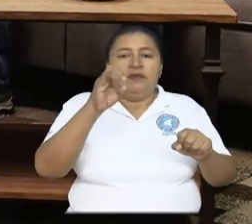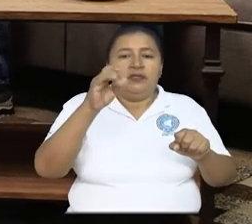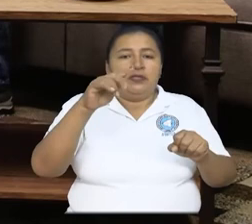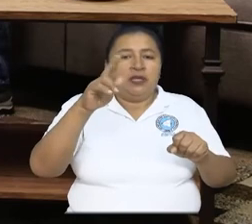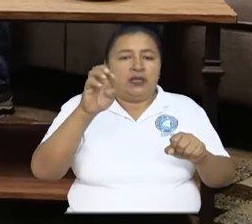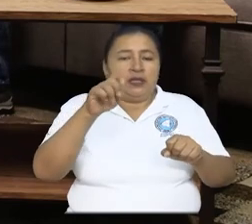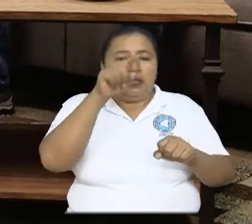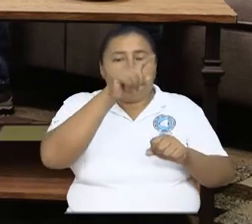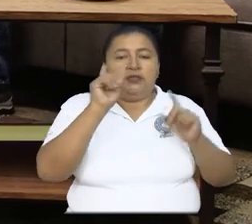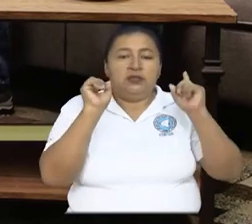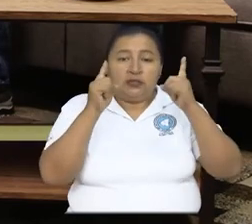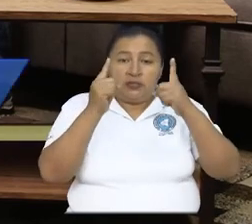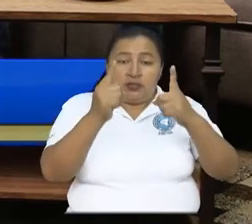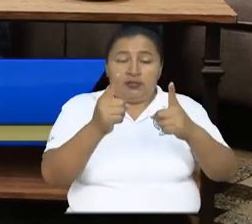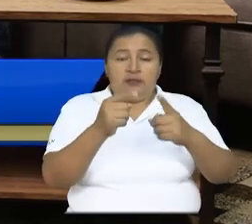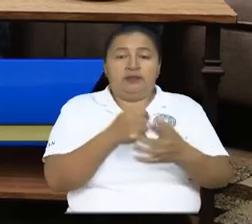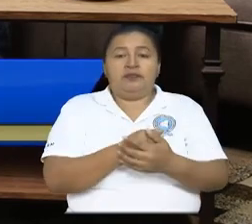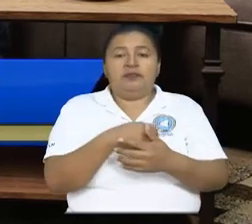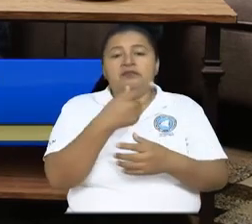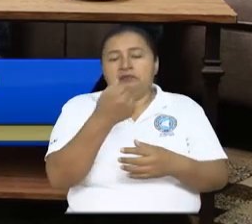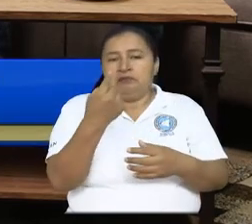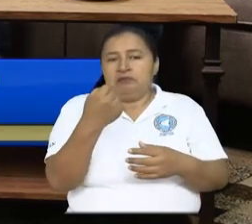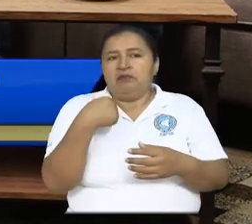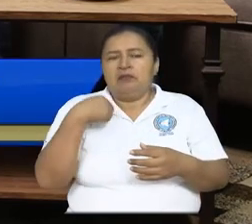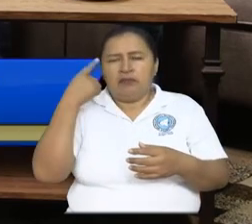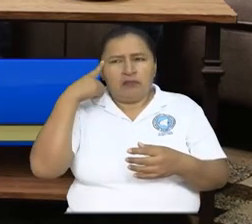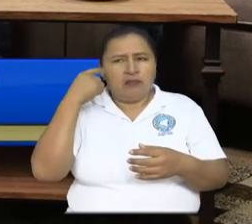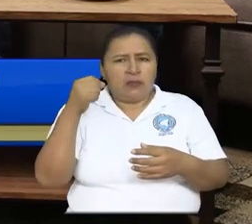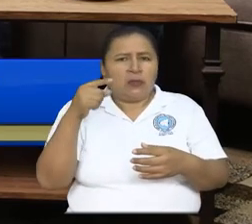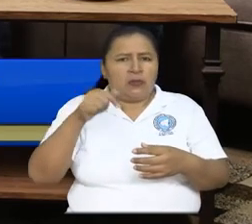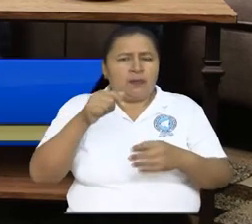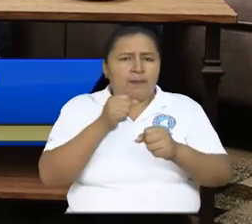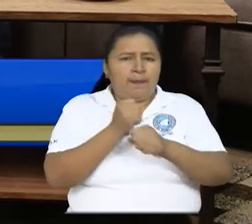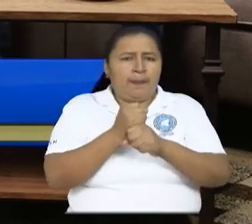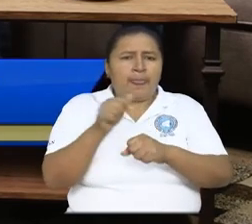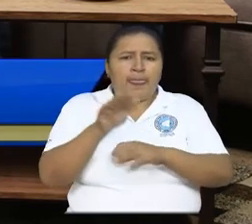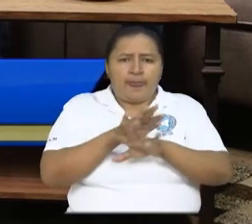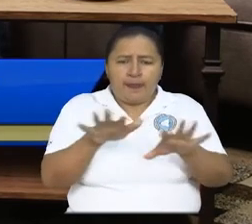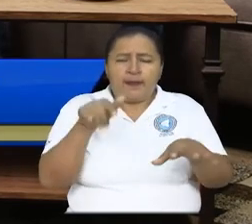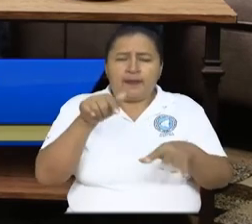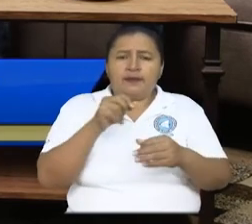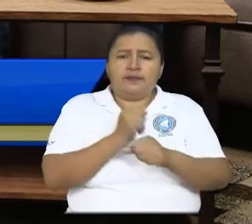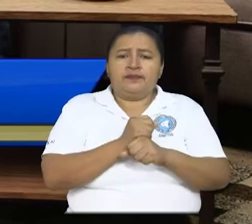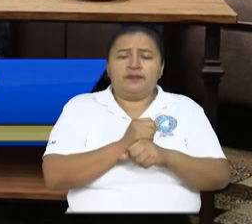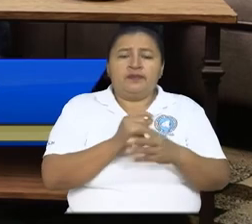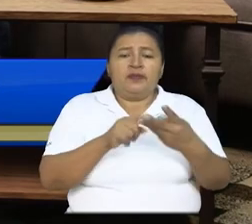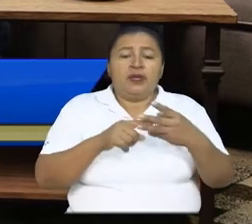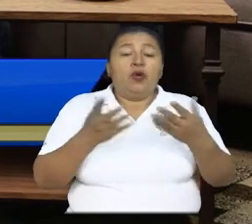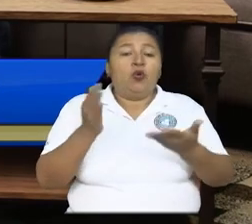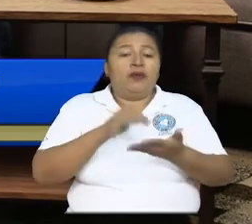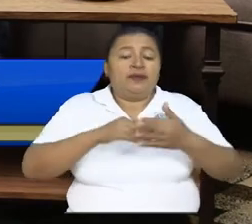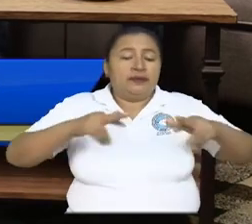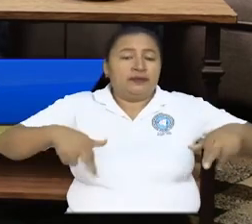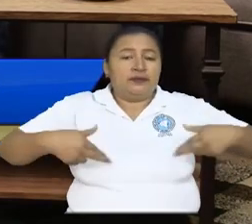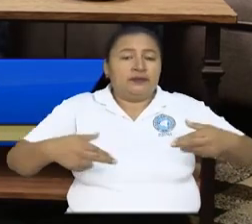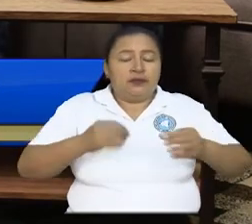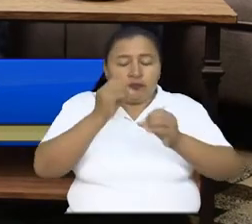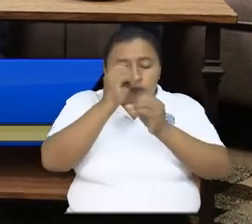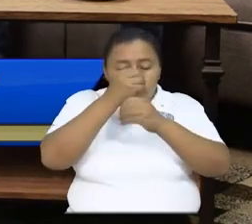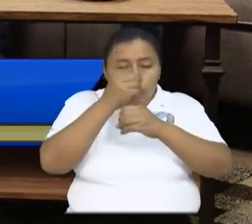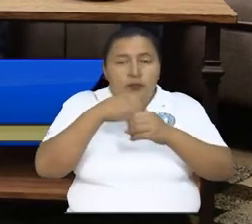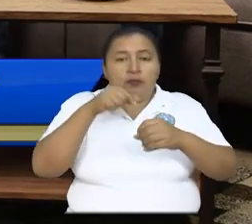chinandega que está entiendo se termina en este año está así y la rehabilitación del laboratorio de biología